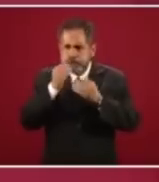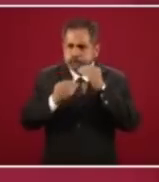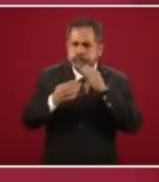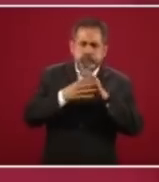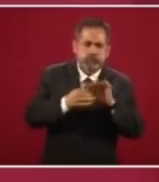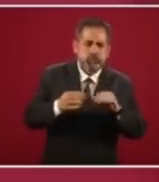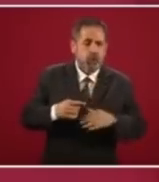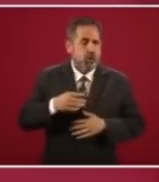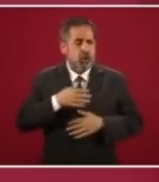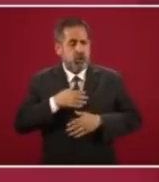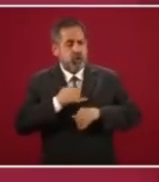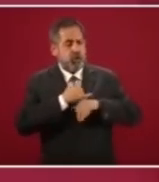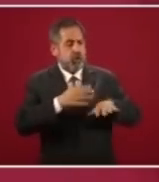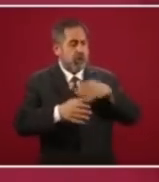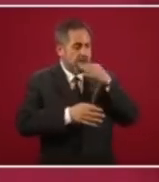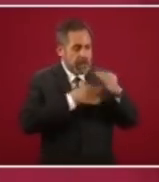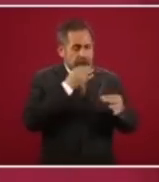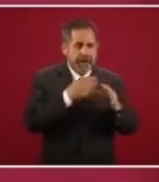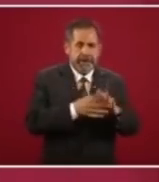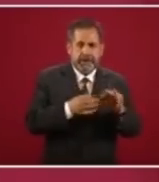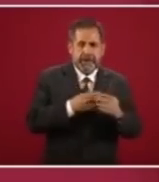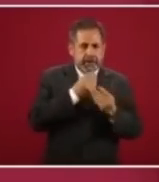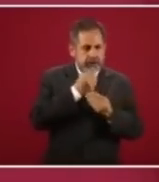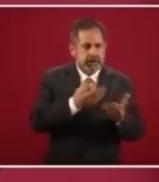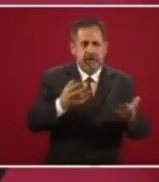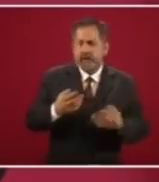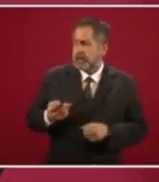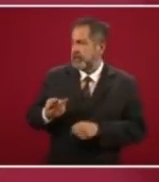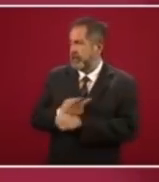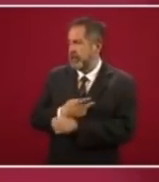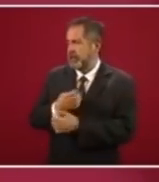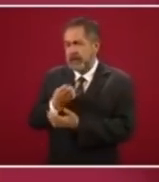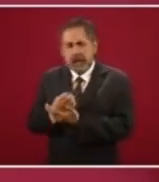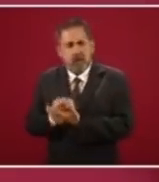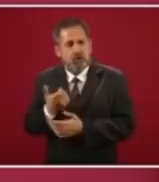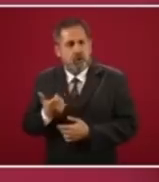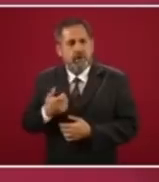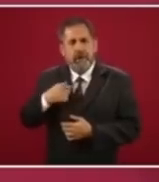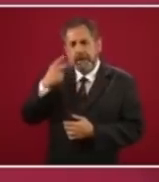les informé de la situación económica, financiera